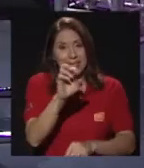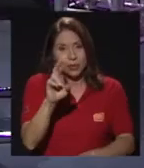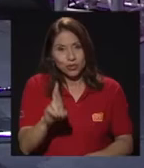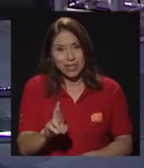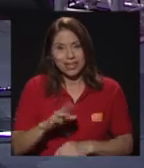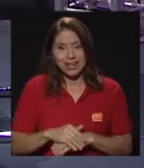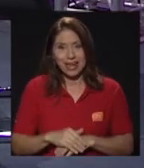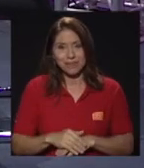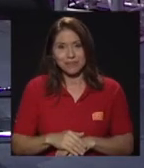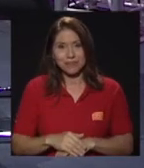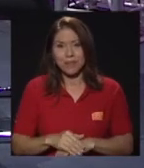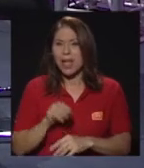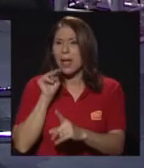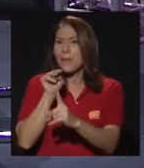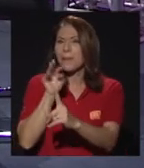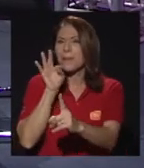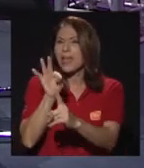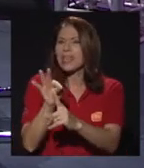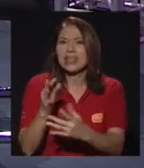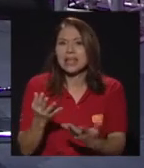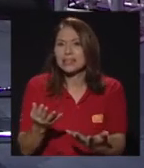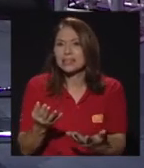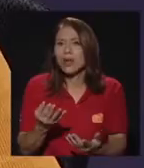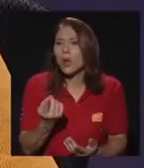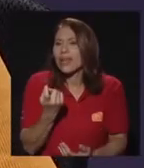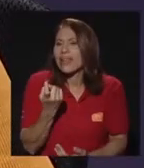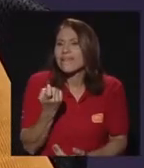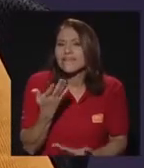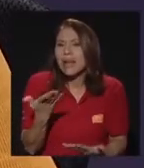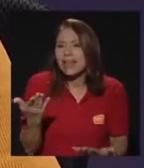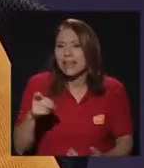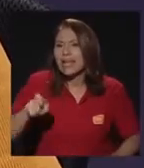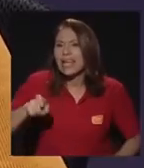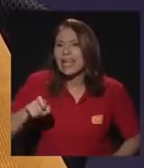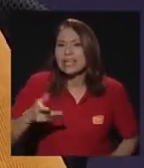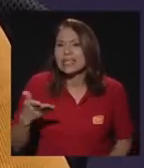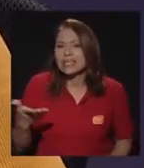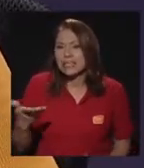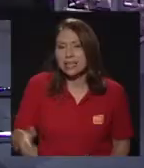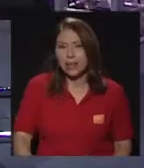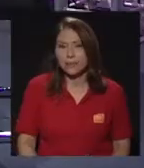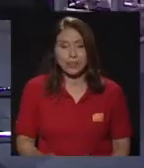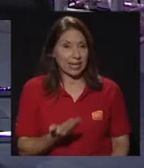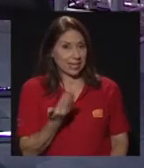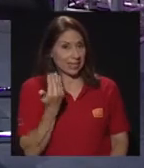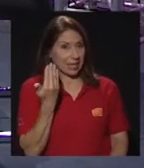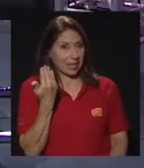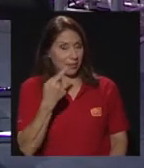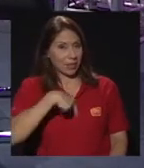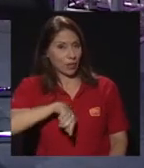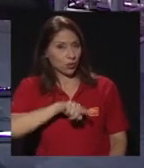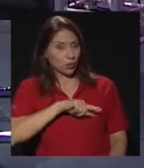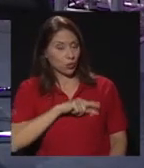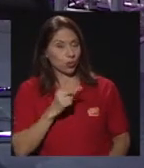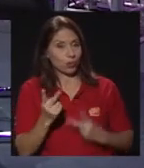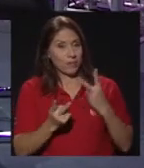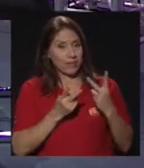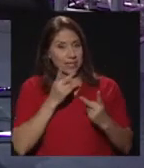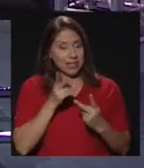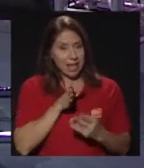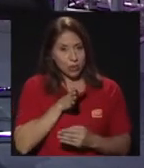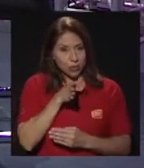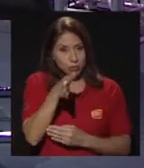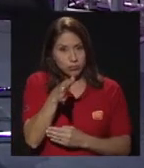¿Qué metas o qué hace falta? ¿Qué necesitan? Recientemente estuvimos en una visita a dos